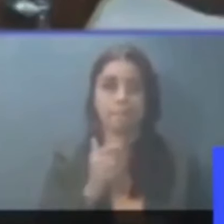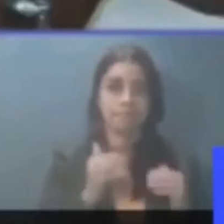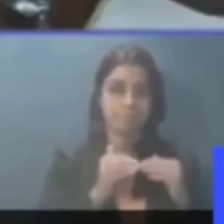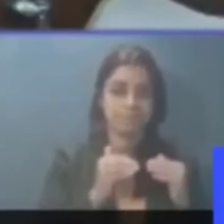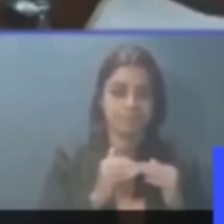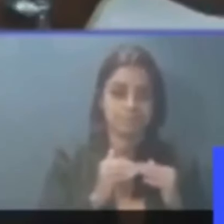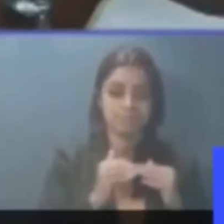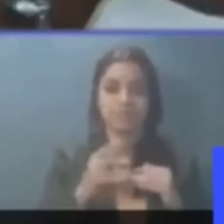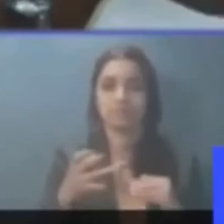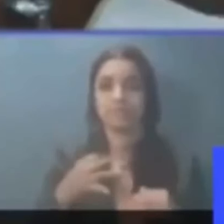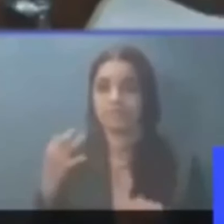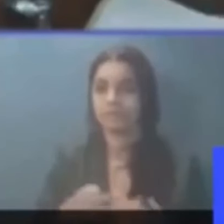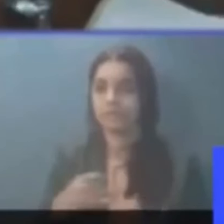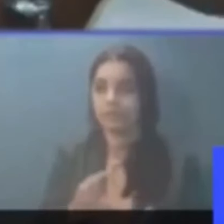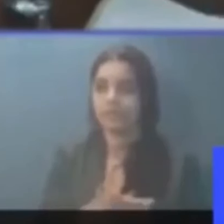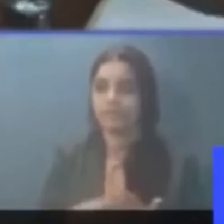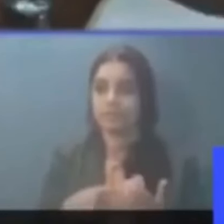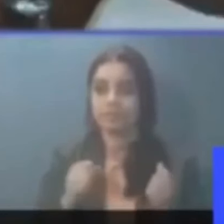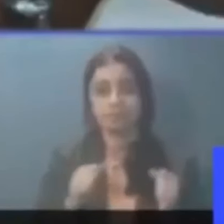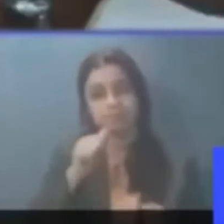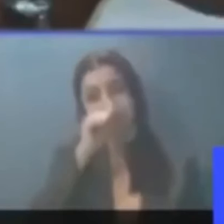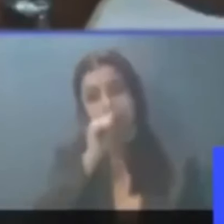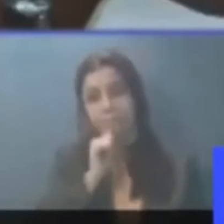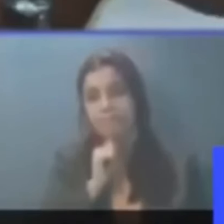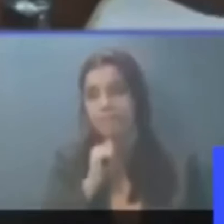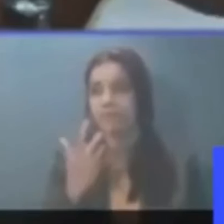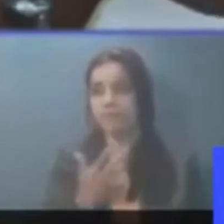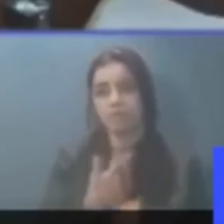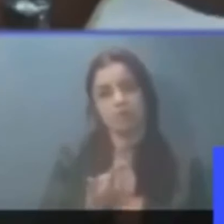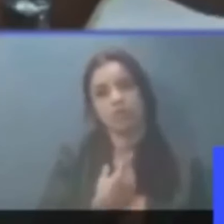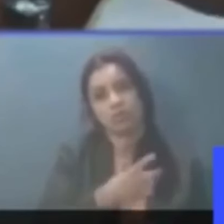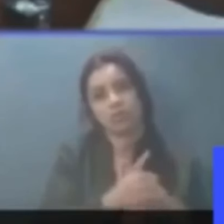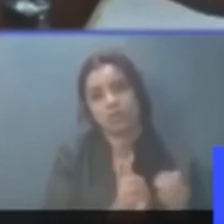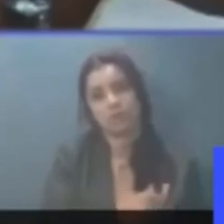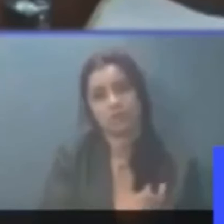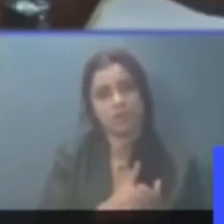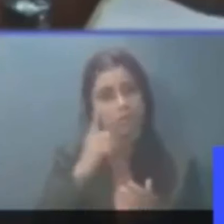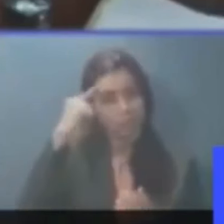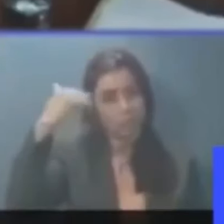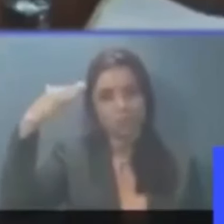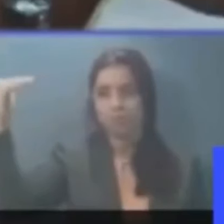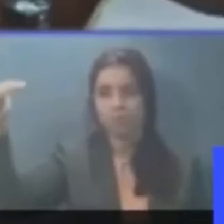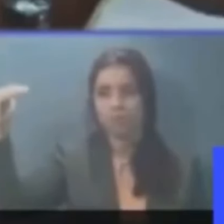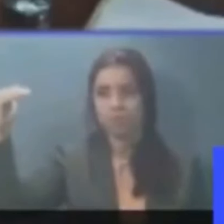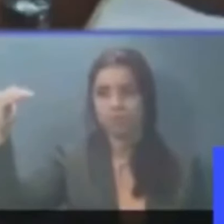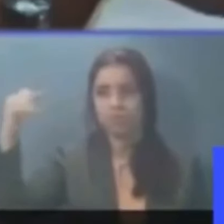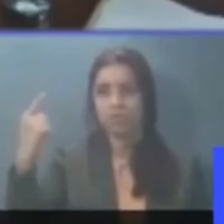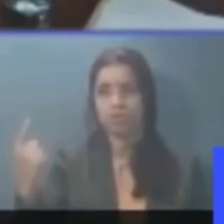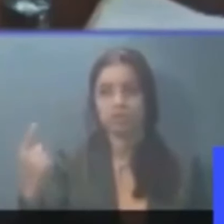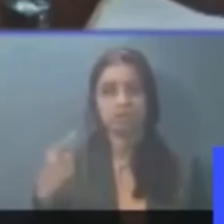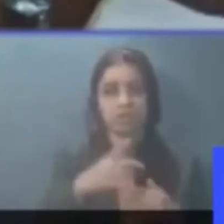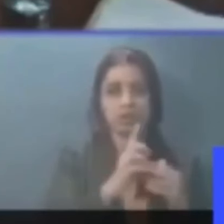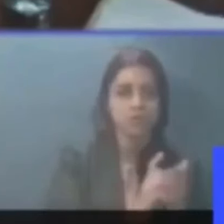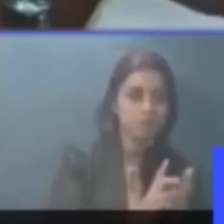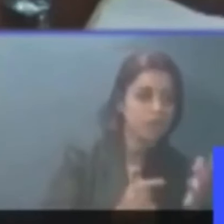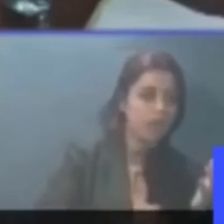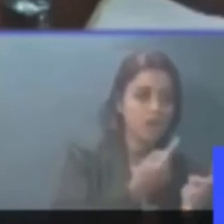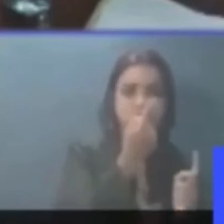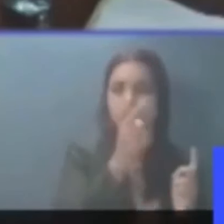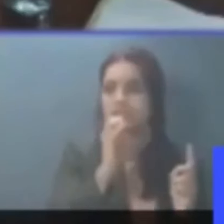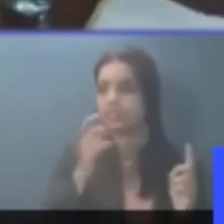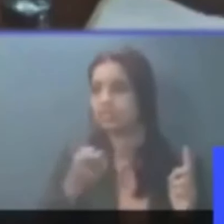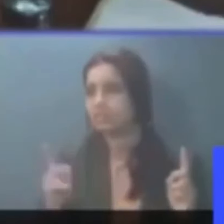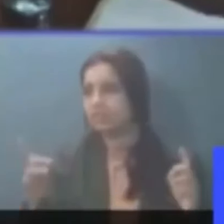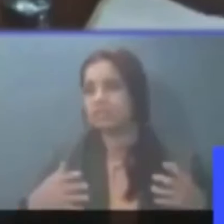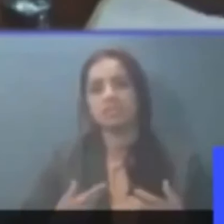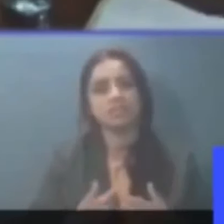hay que tener mucha tolerancia. Somos políticos y no solo al gobierno, no solo a los diputados, a todos. Entonces